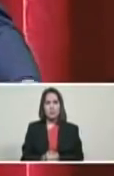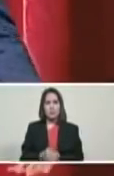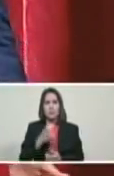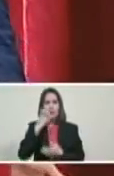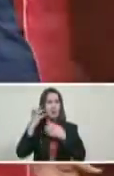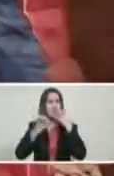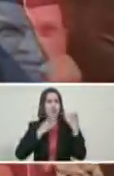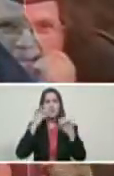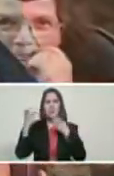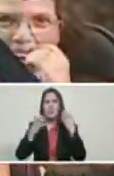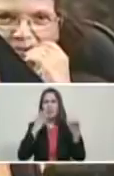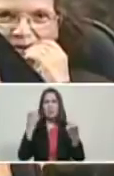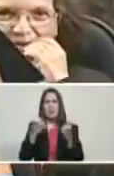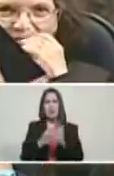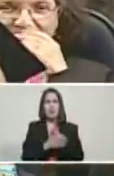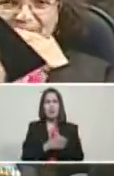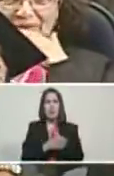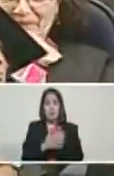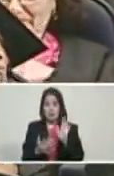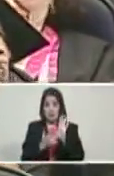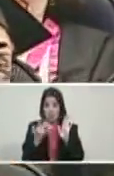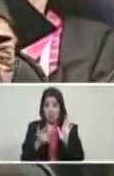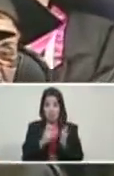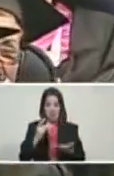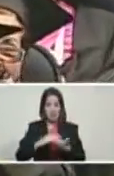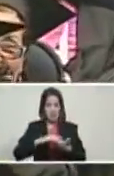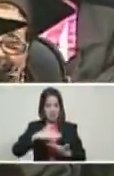No, pero con la tablet no van a bailar.